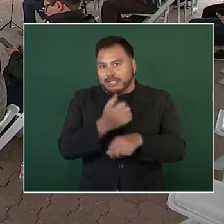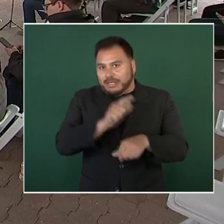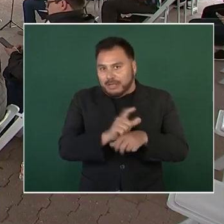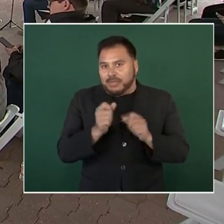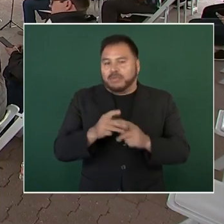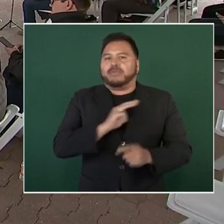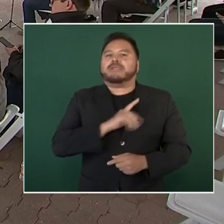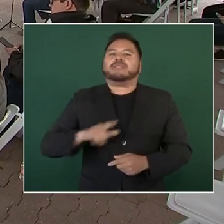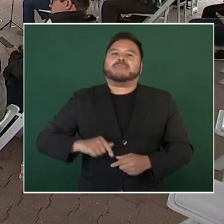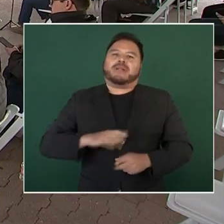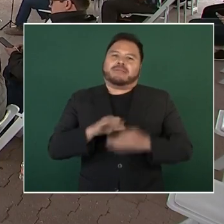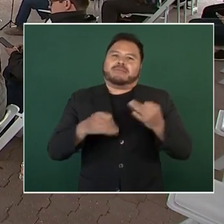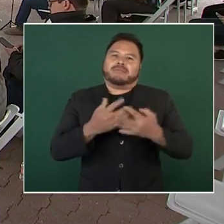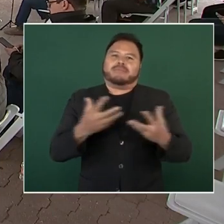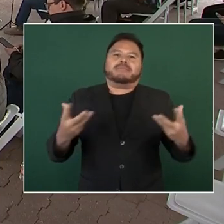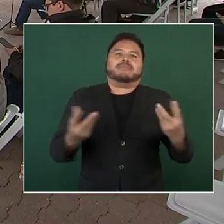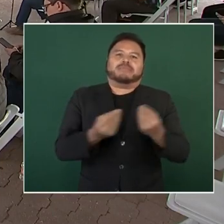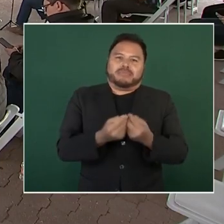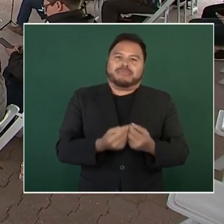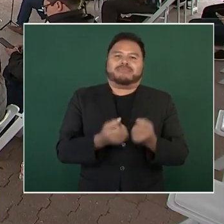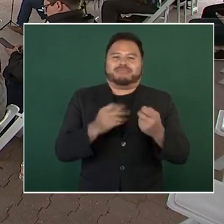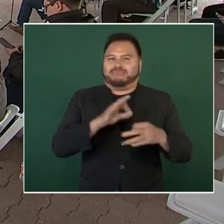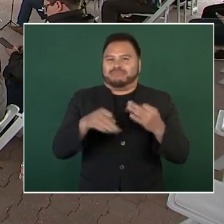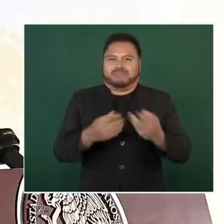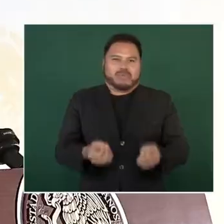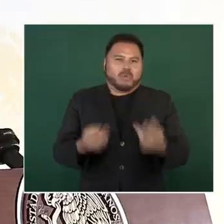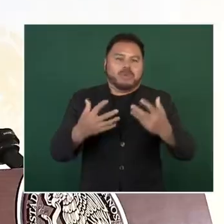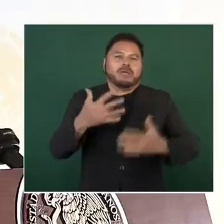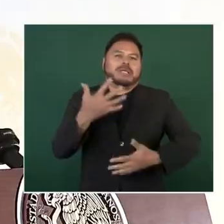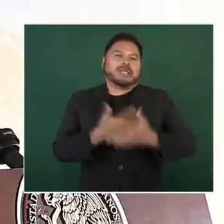municipales, el gran total es de